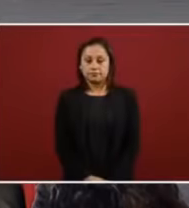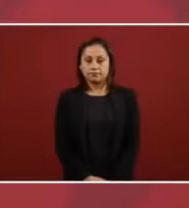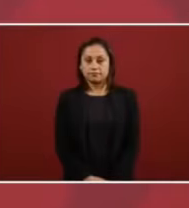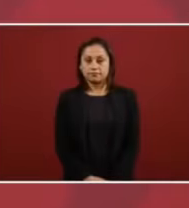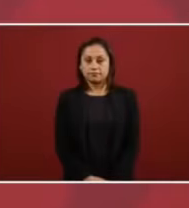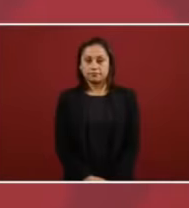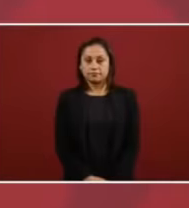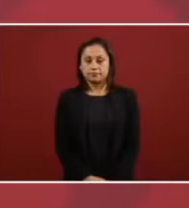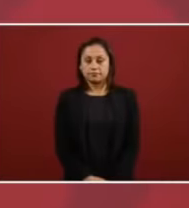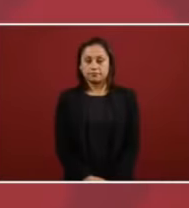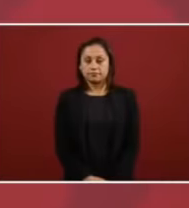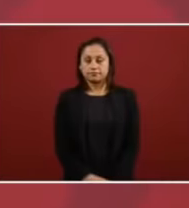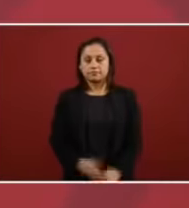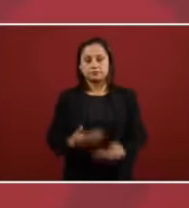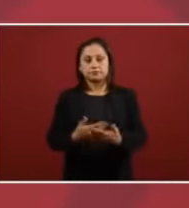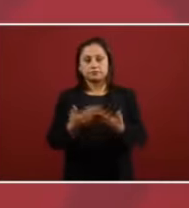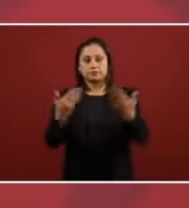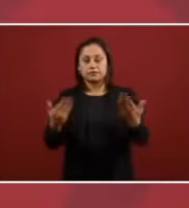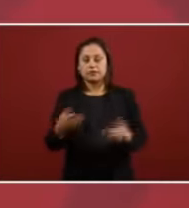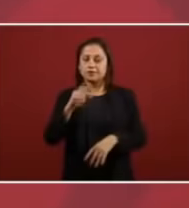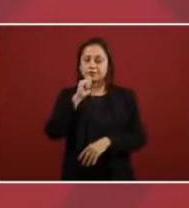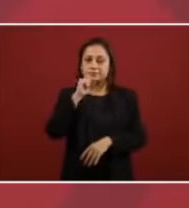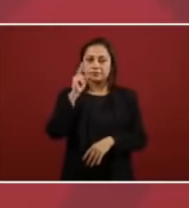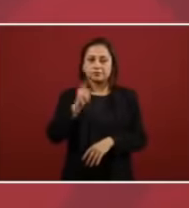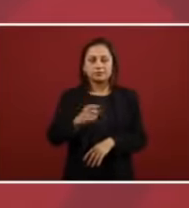de la familia lebarón